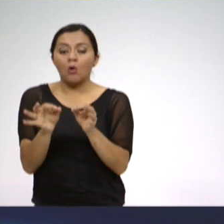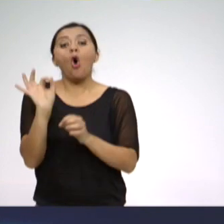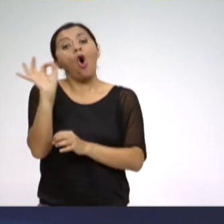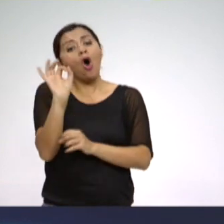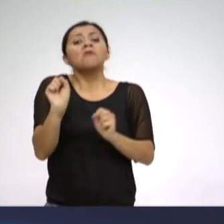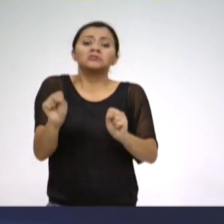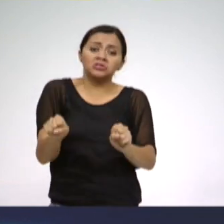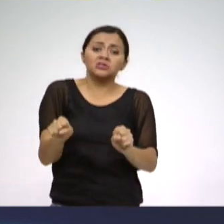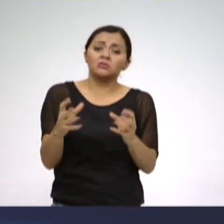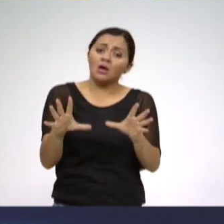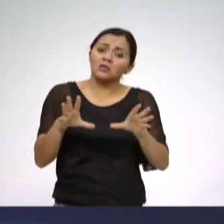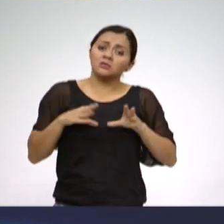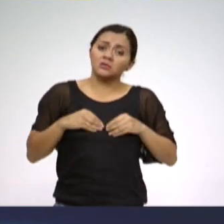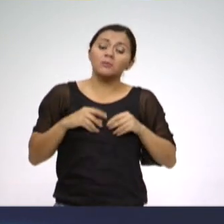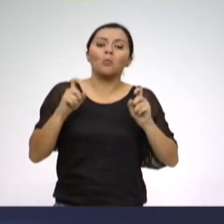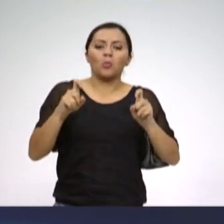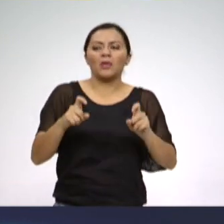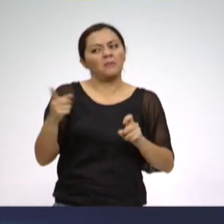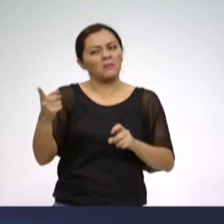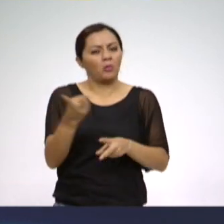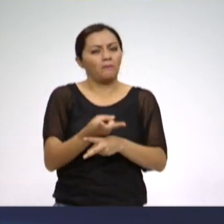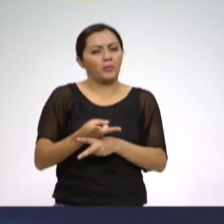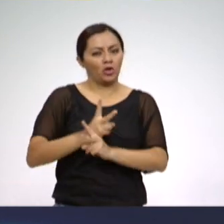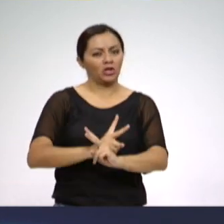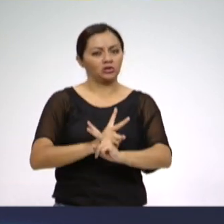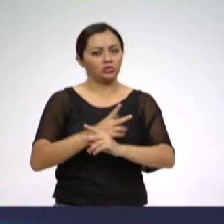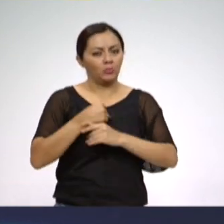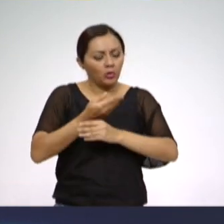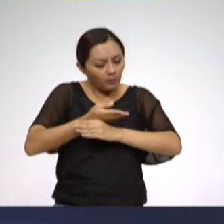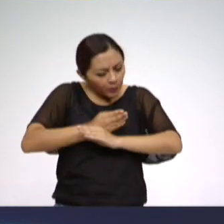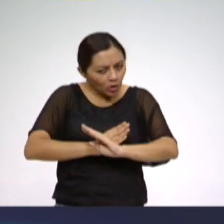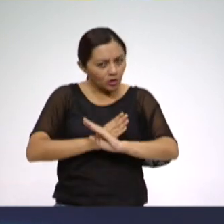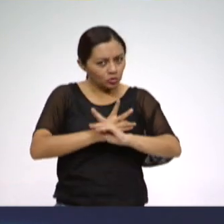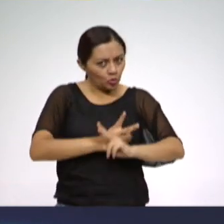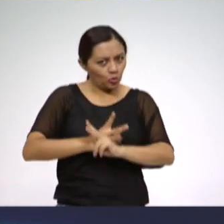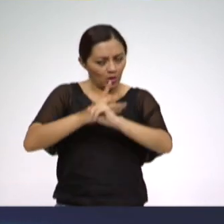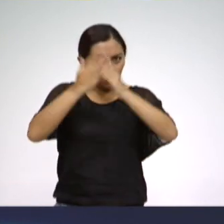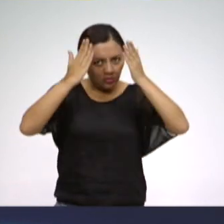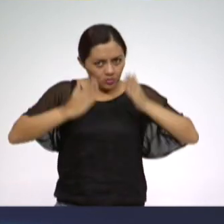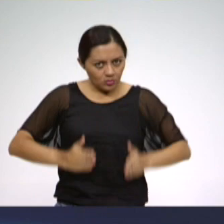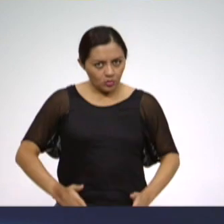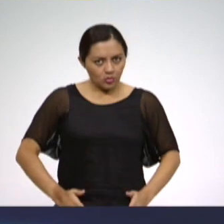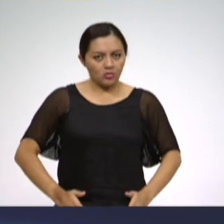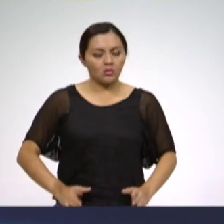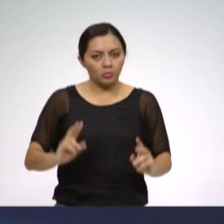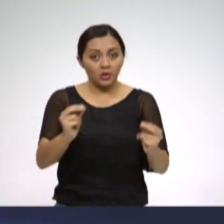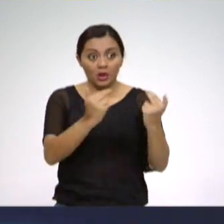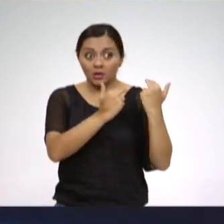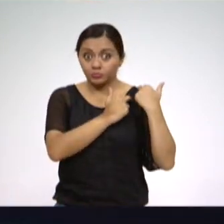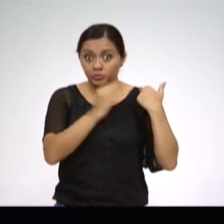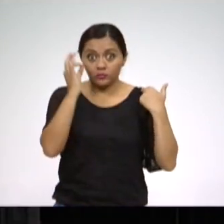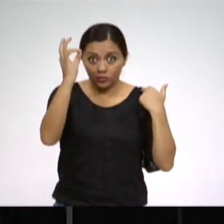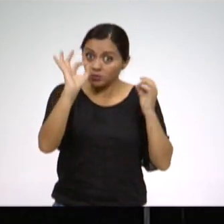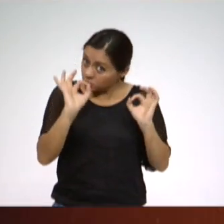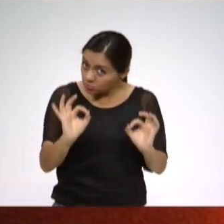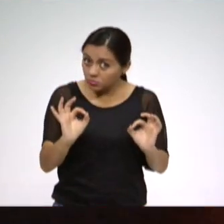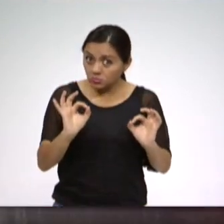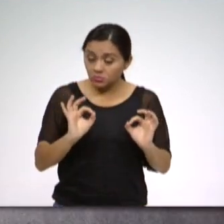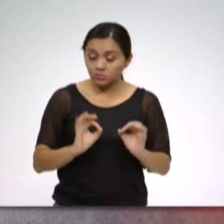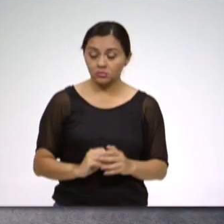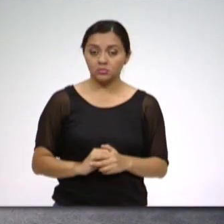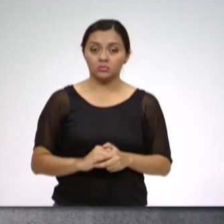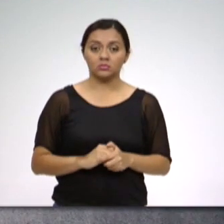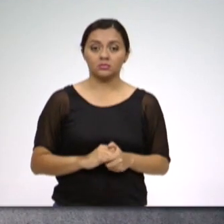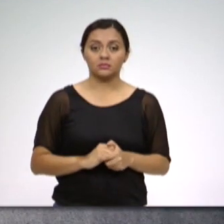van a tener una relación son capaces de decidir protegerse y son capaces de poder entender que hay una responsabilidad detrás.